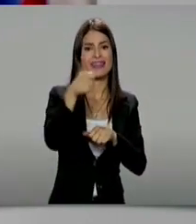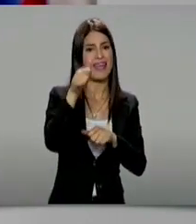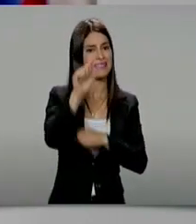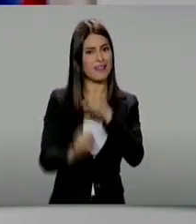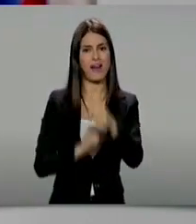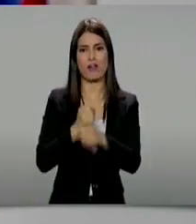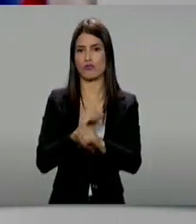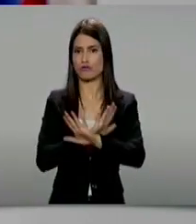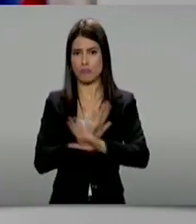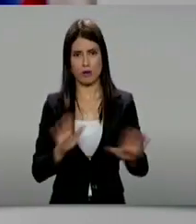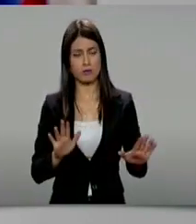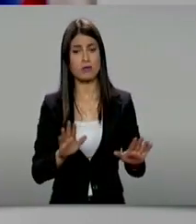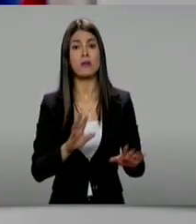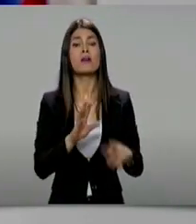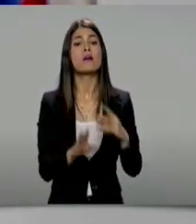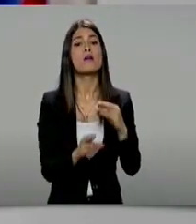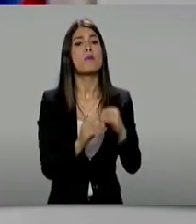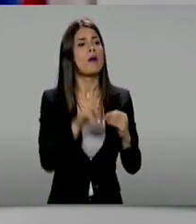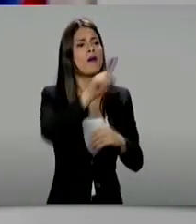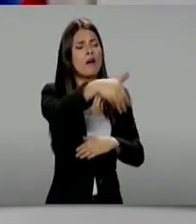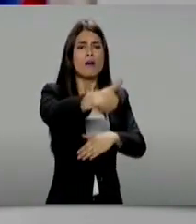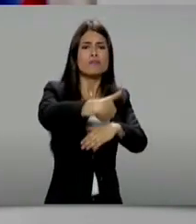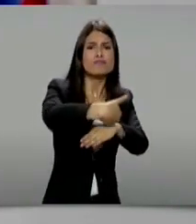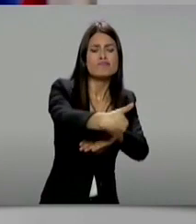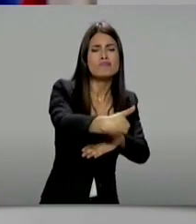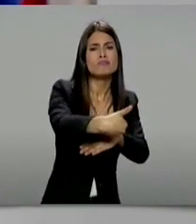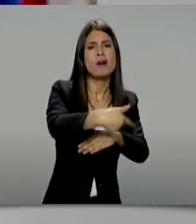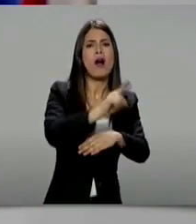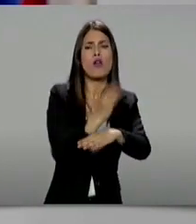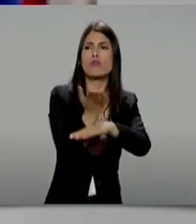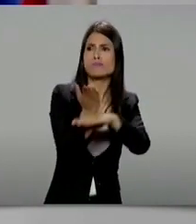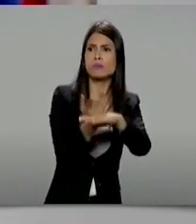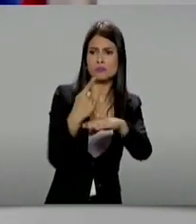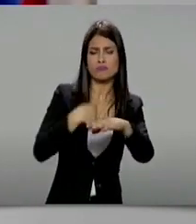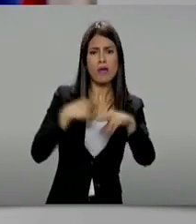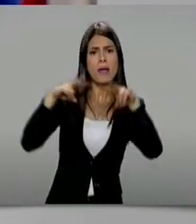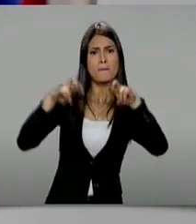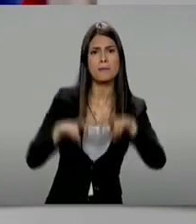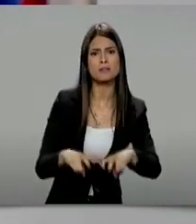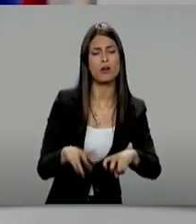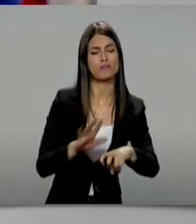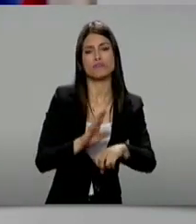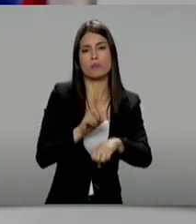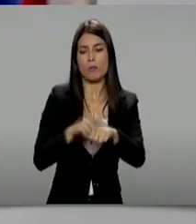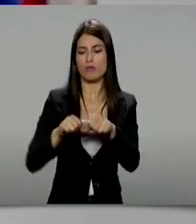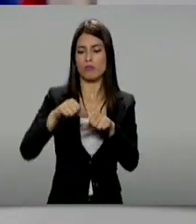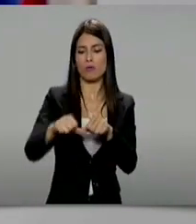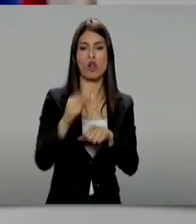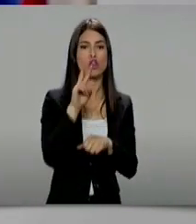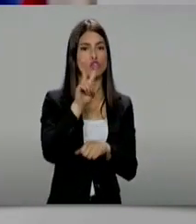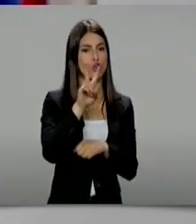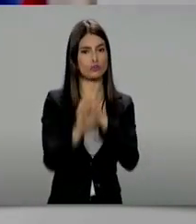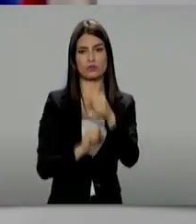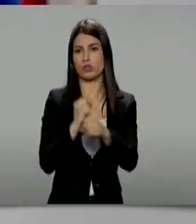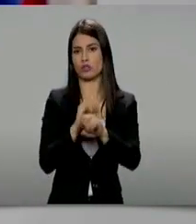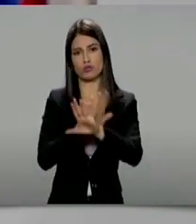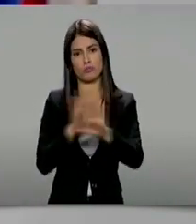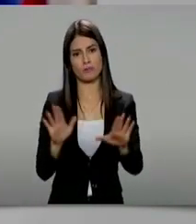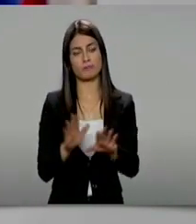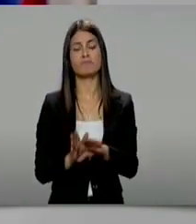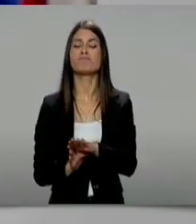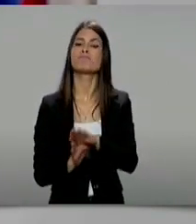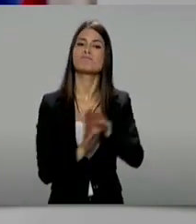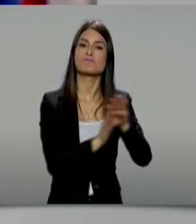solicitudes de investigación Durante los dos primeros años también se estableció que las